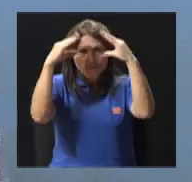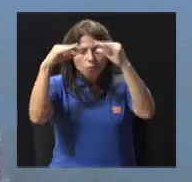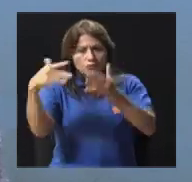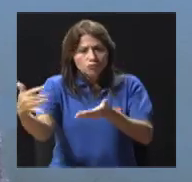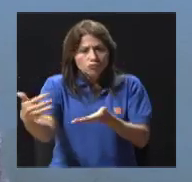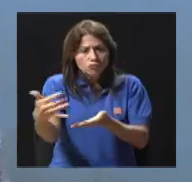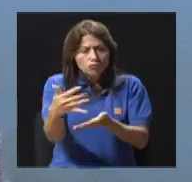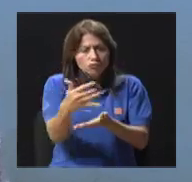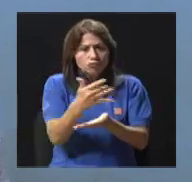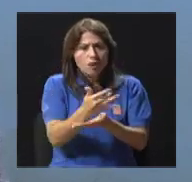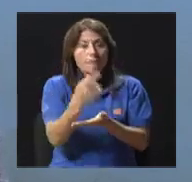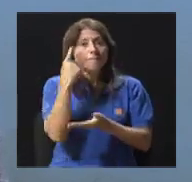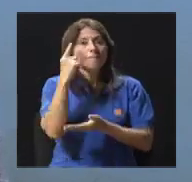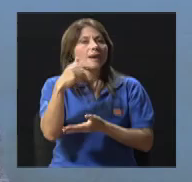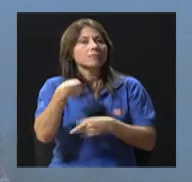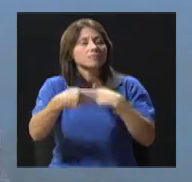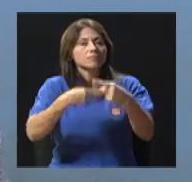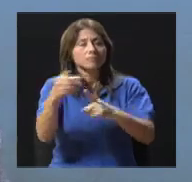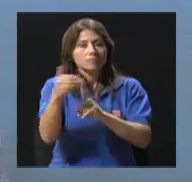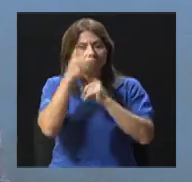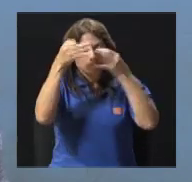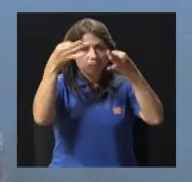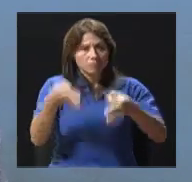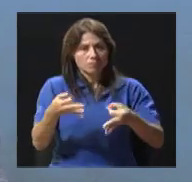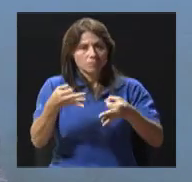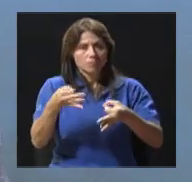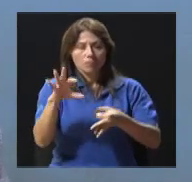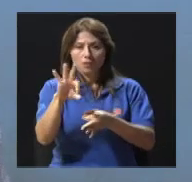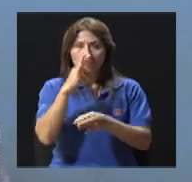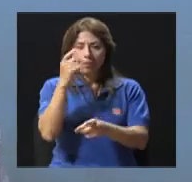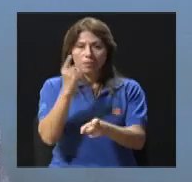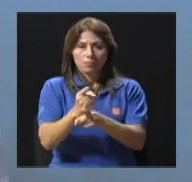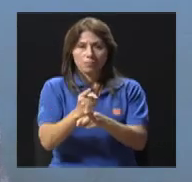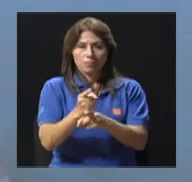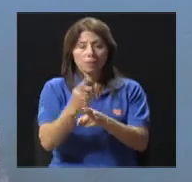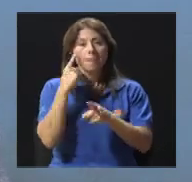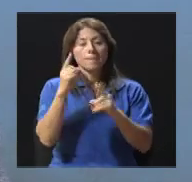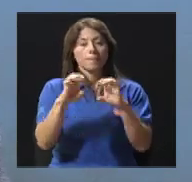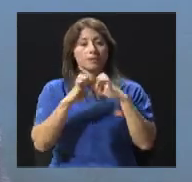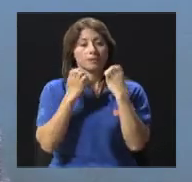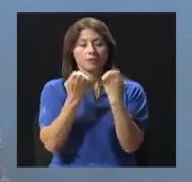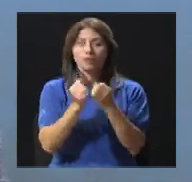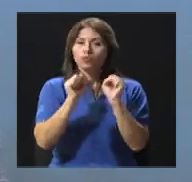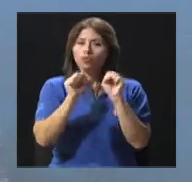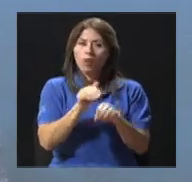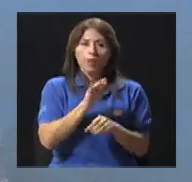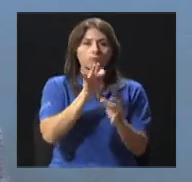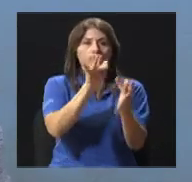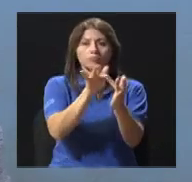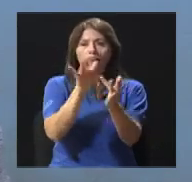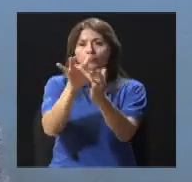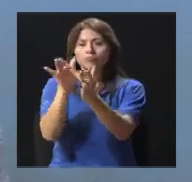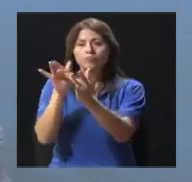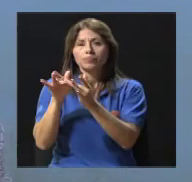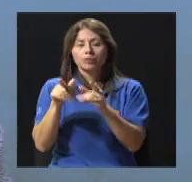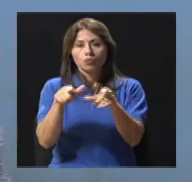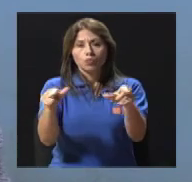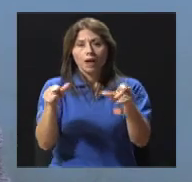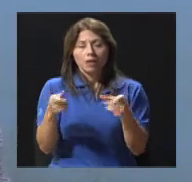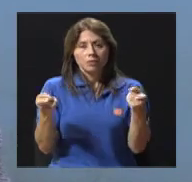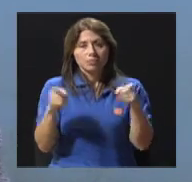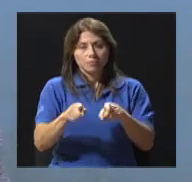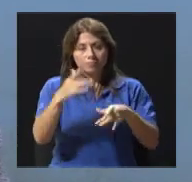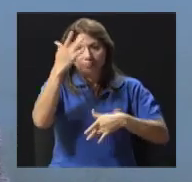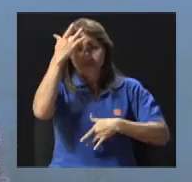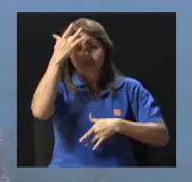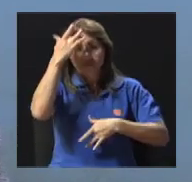toma de decisiones en forma adecuada, para ubicar los equipos donde tienen que estar, en las zonas donde se presente la mayor frecuencia, y pues que lógicamente,